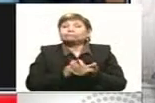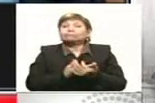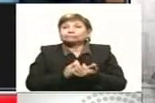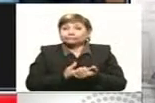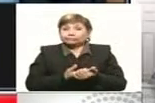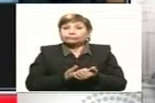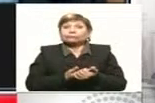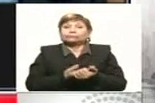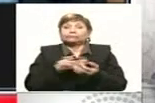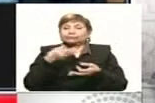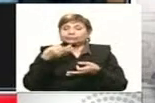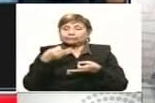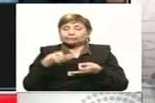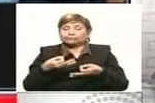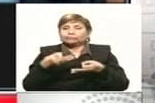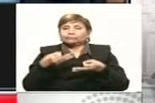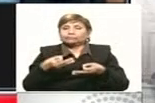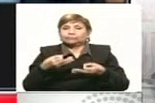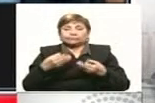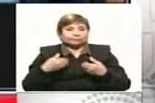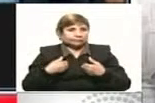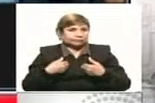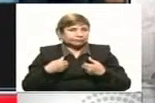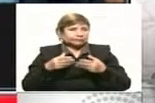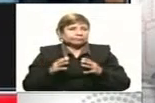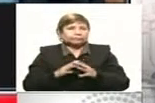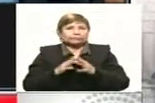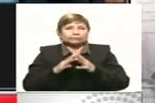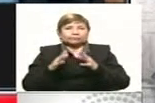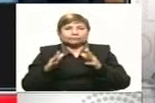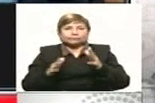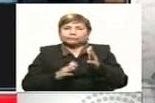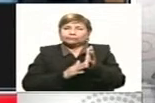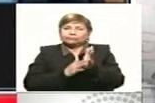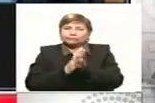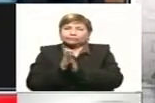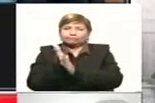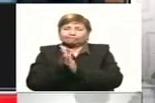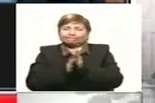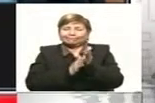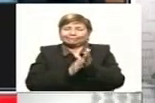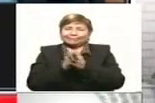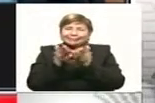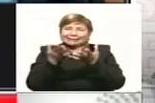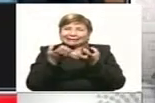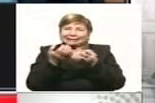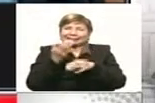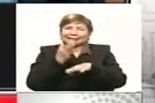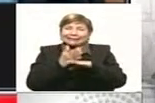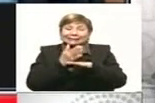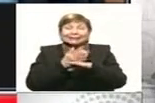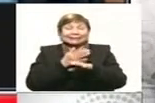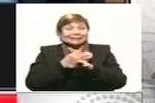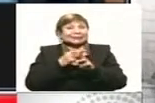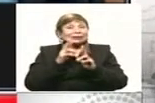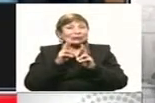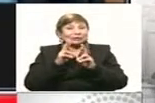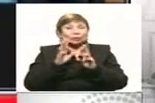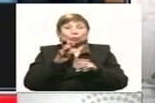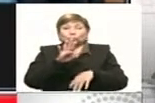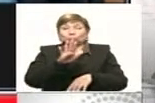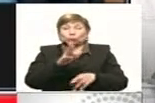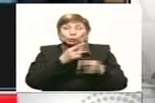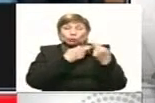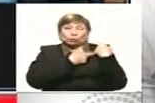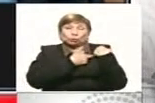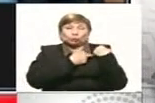de que realmente veamos cristalizados nuestros grandes anhelos, nuestras aspiraciones. Bueno, yo sé que la responsabilidad es de todo el